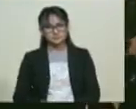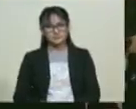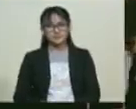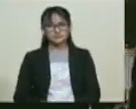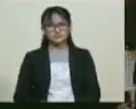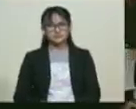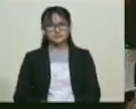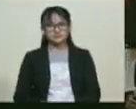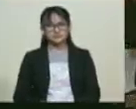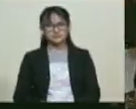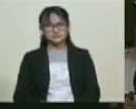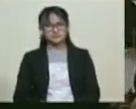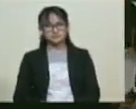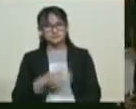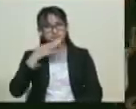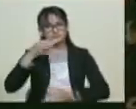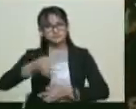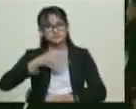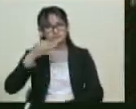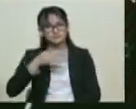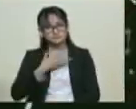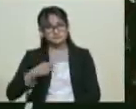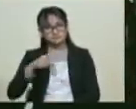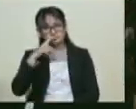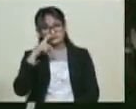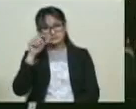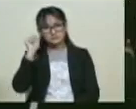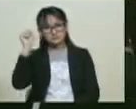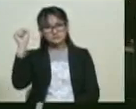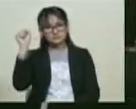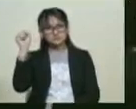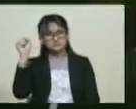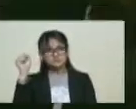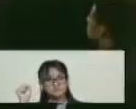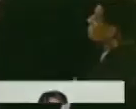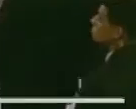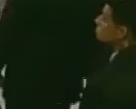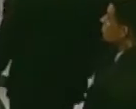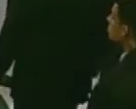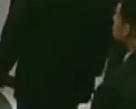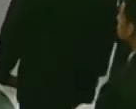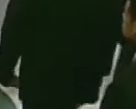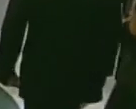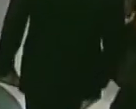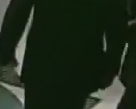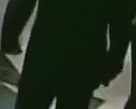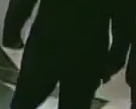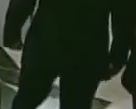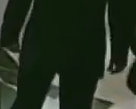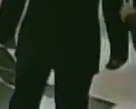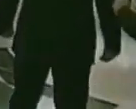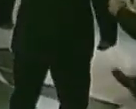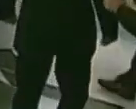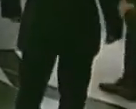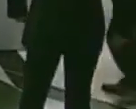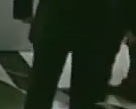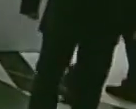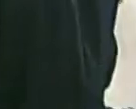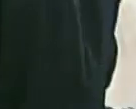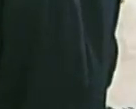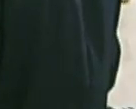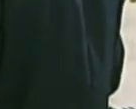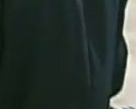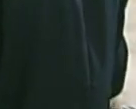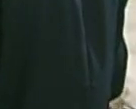Bien, eran las palabras del presidente Nicolás Maduro Moros en este cierre de esta reunión con la Asociación Bancaria de Venezuela. Importante